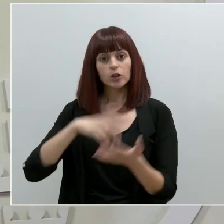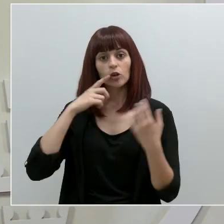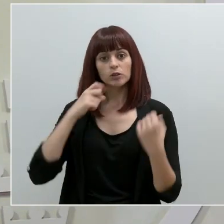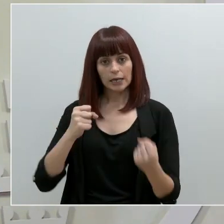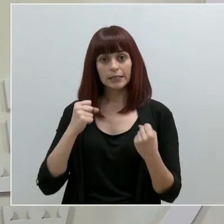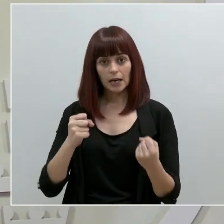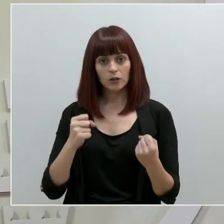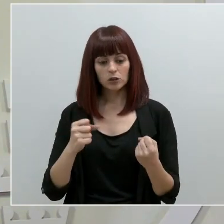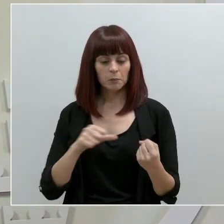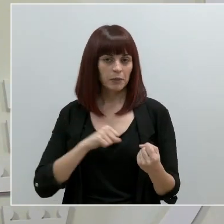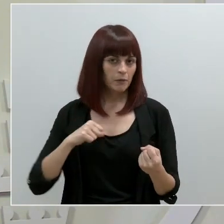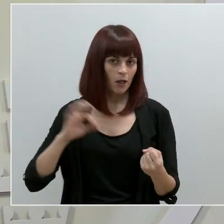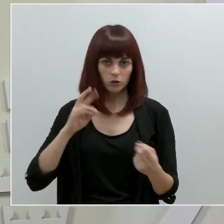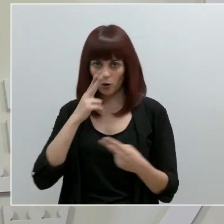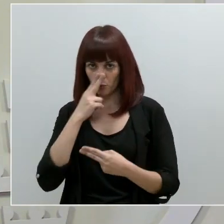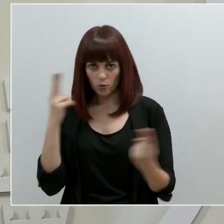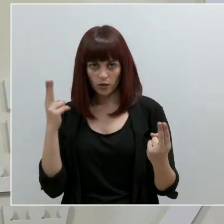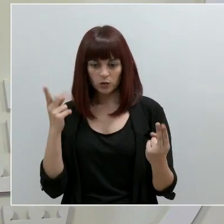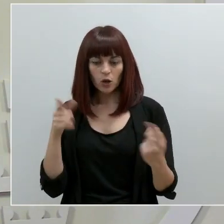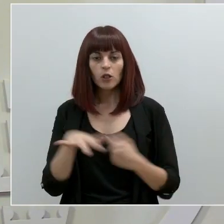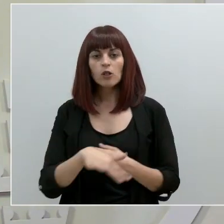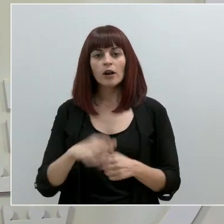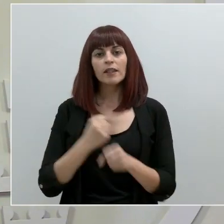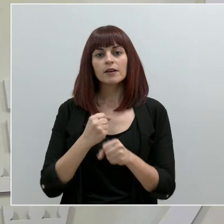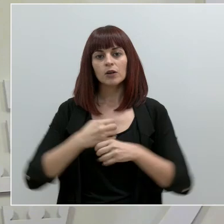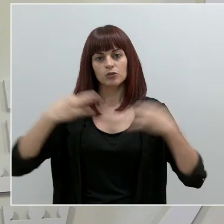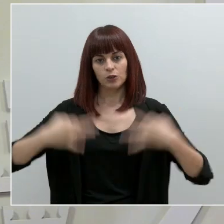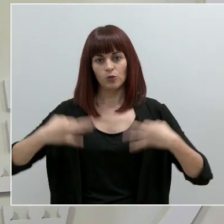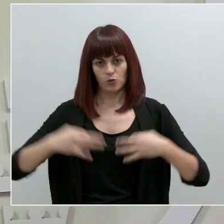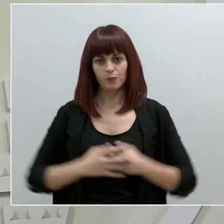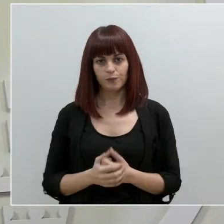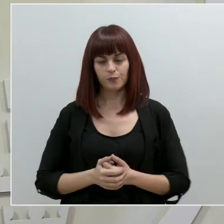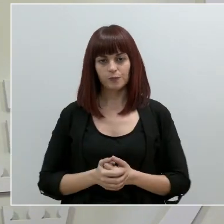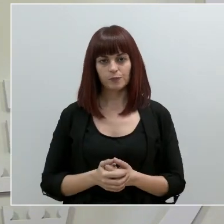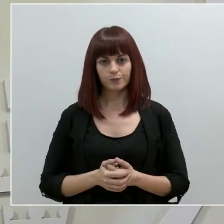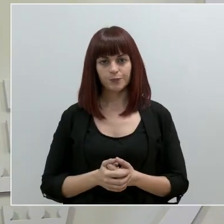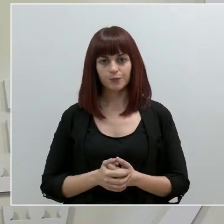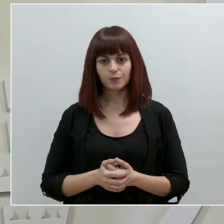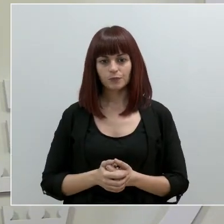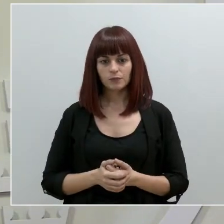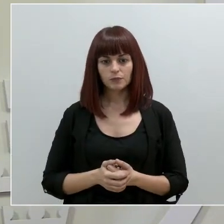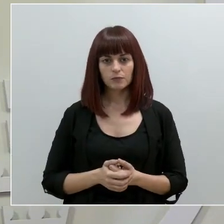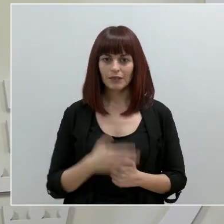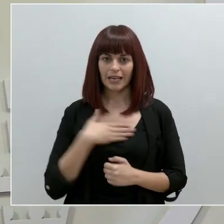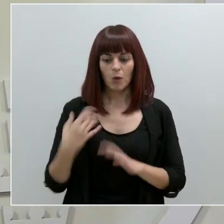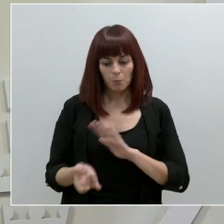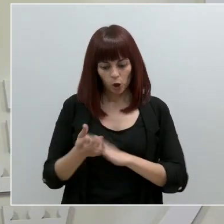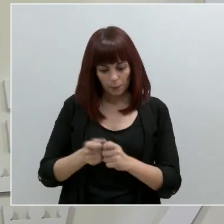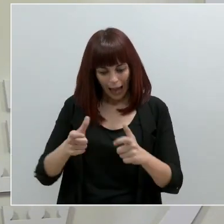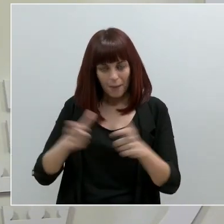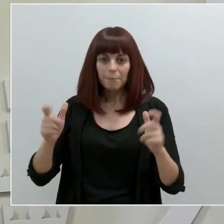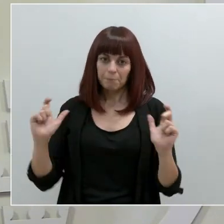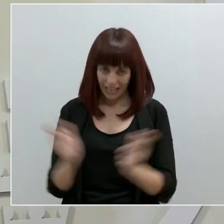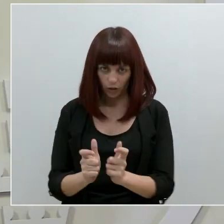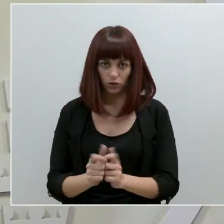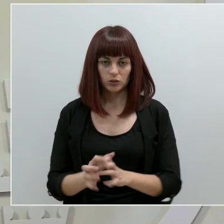sanitarios, tanto privados como públicos, lugares de trabajo seguros y donde se produzca cada vez menos brotes, con lo cual,